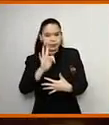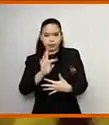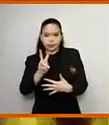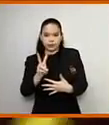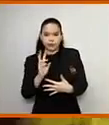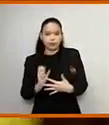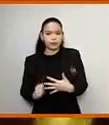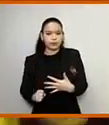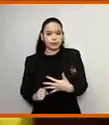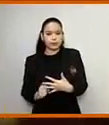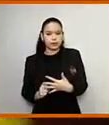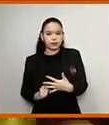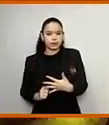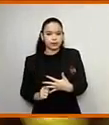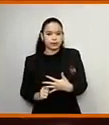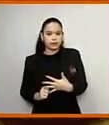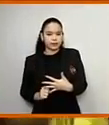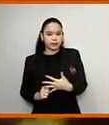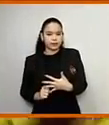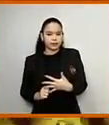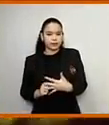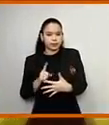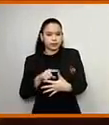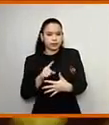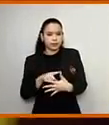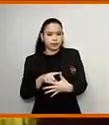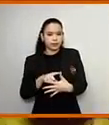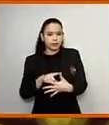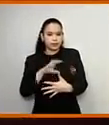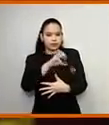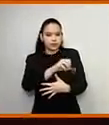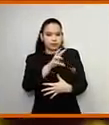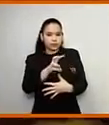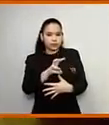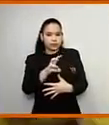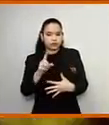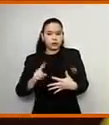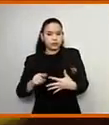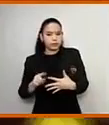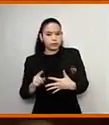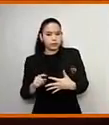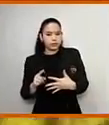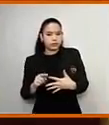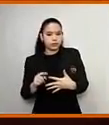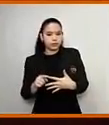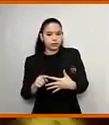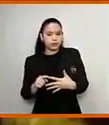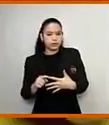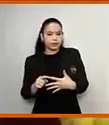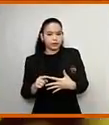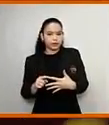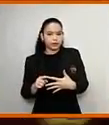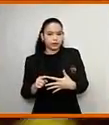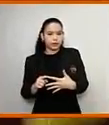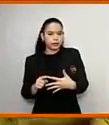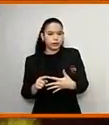pantalla. Y el primer número es el 06, segundo número.